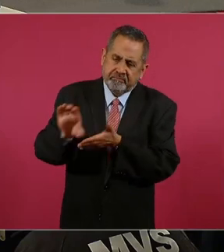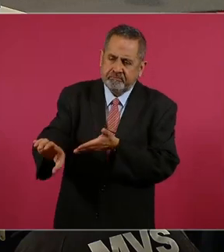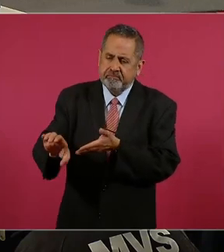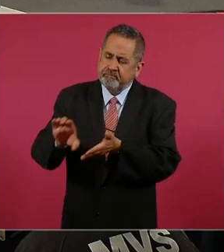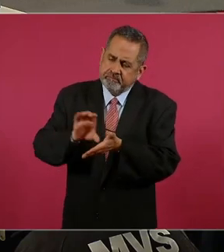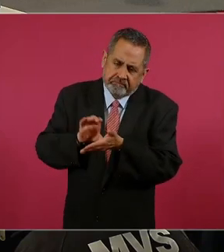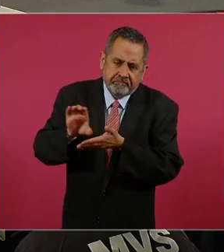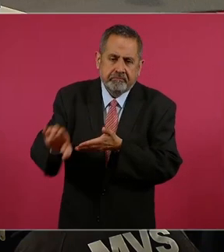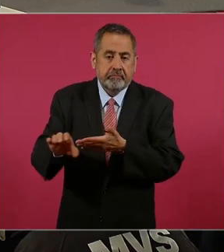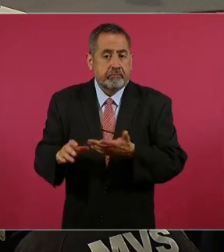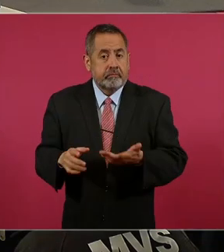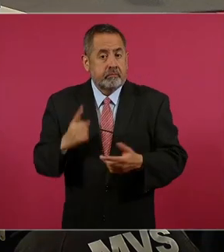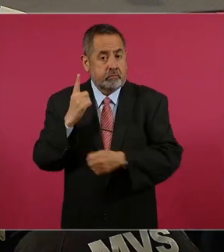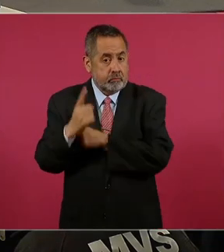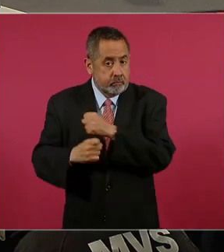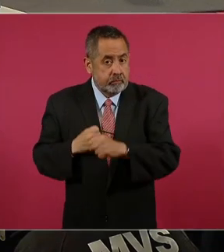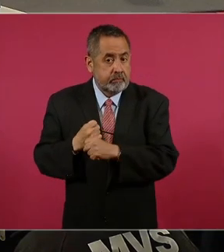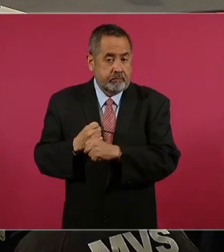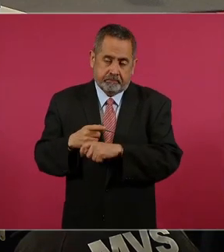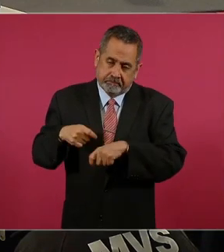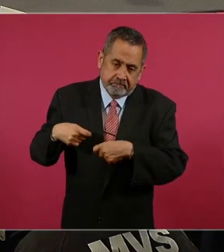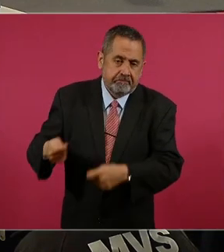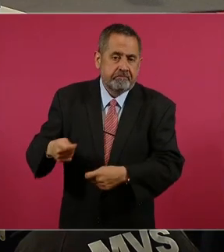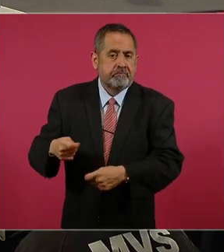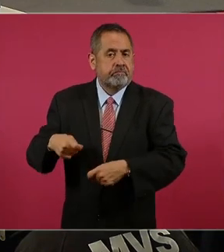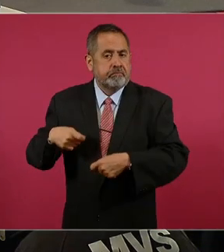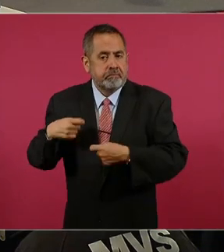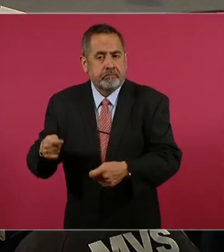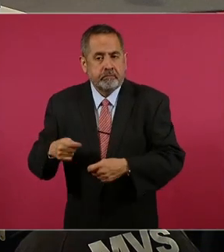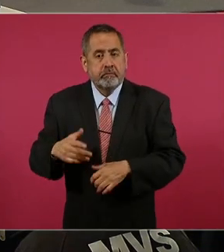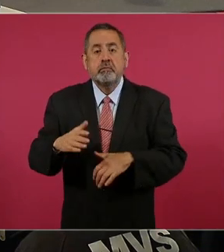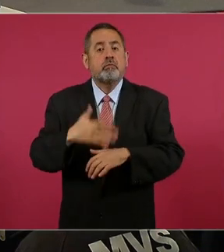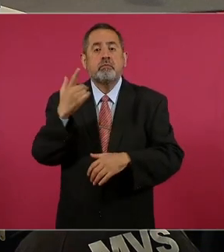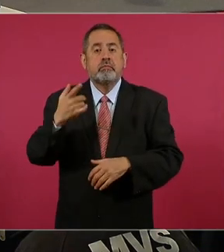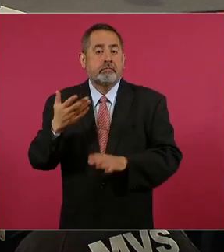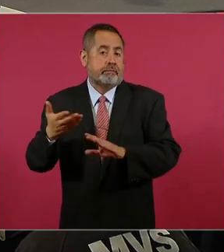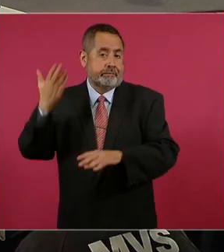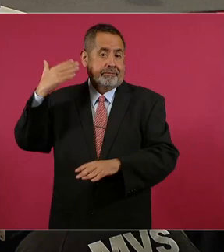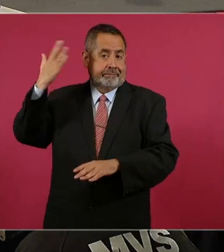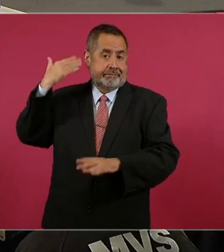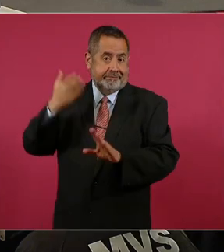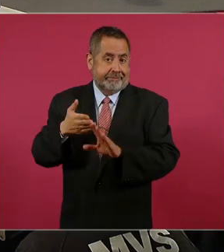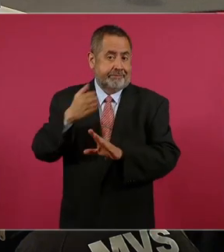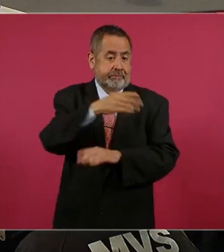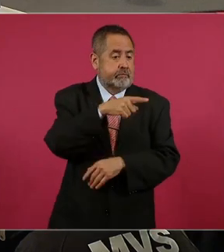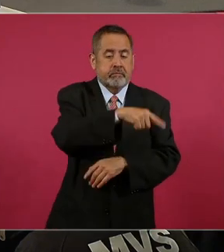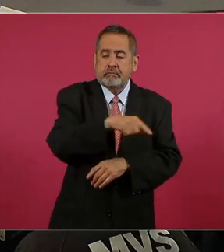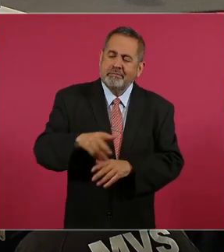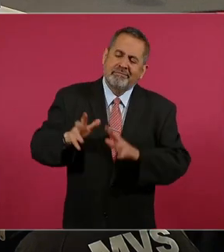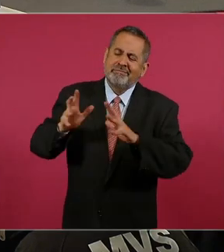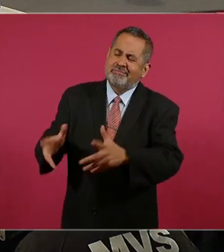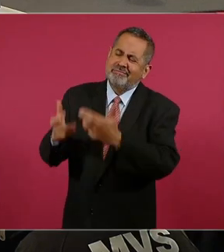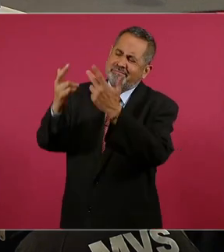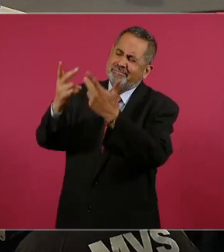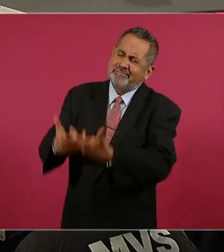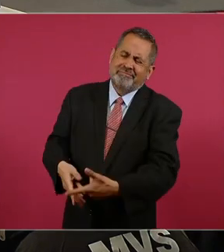porque querían que se convirtieran en chatarra